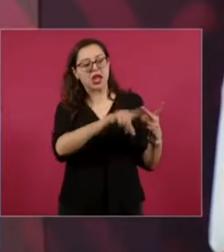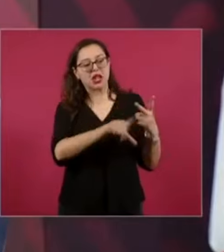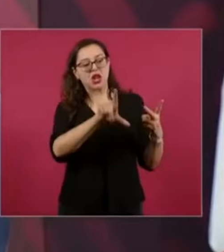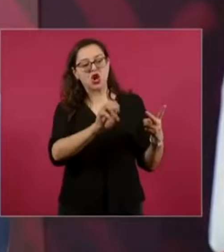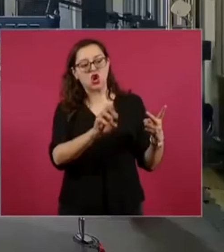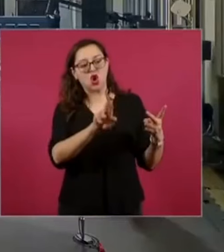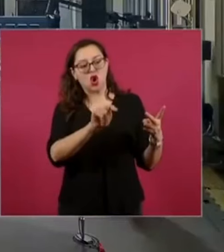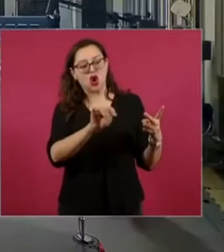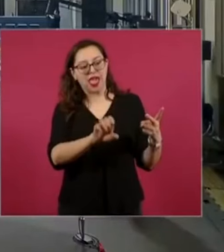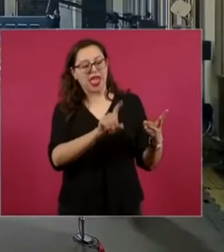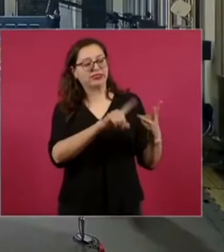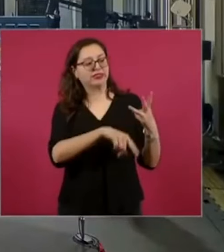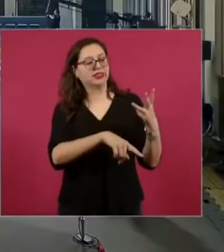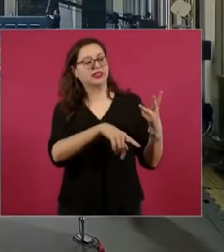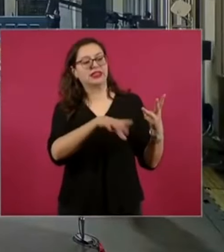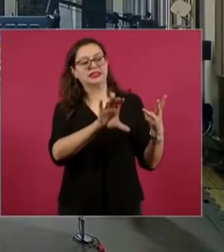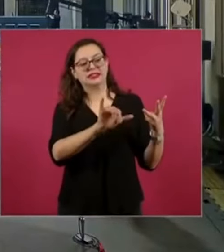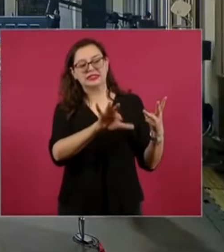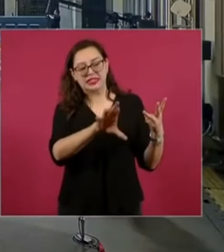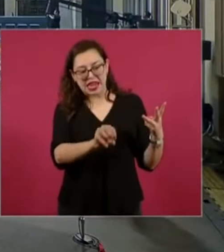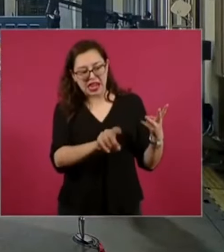Loret y Ciro y